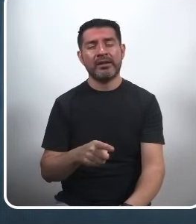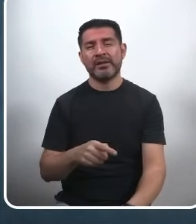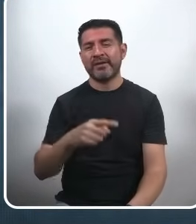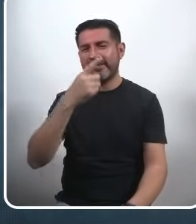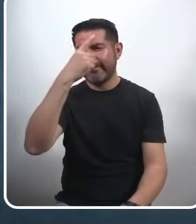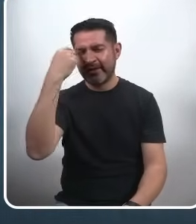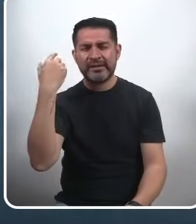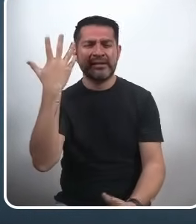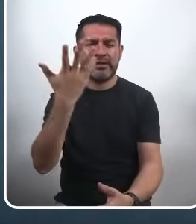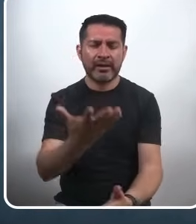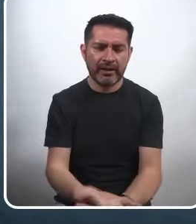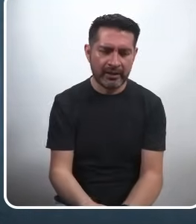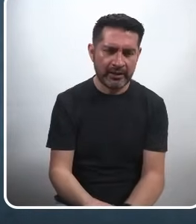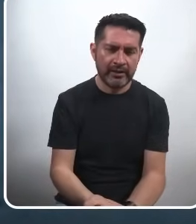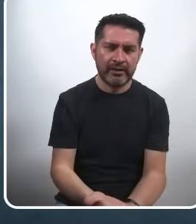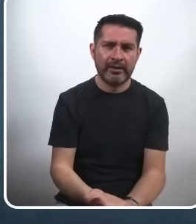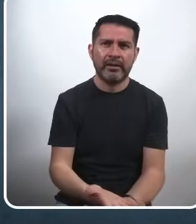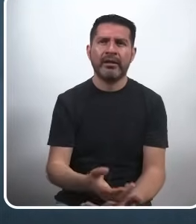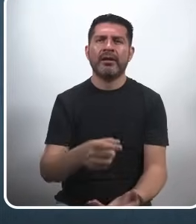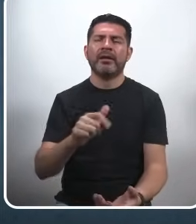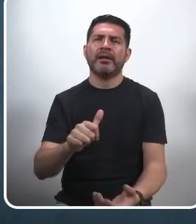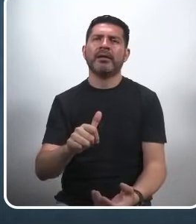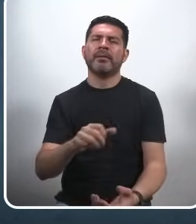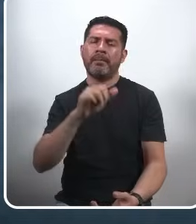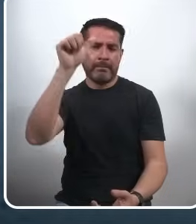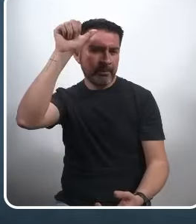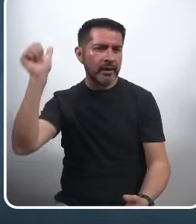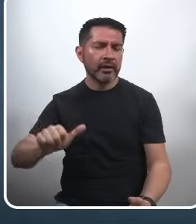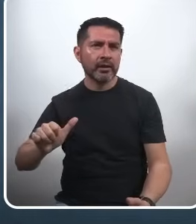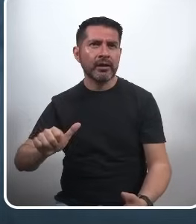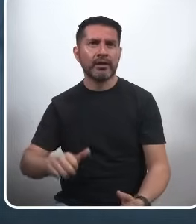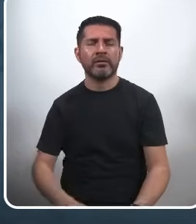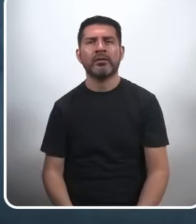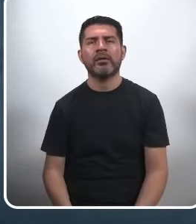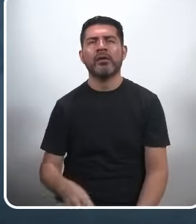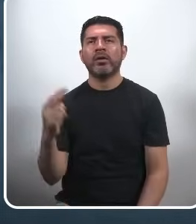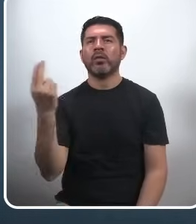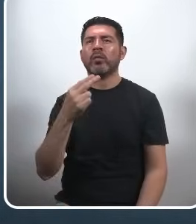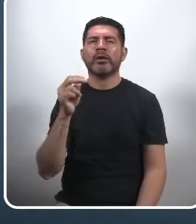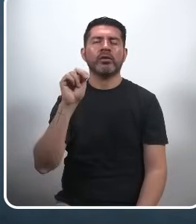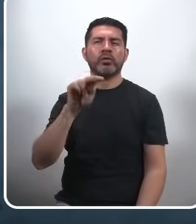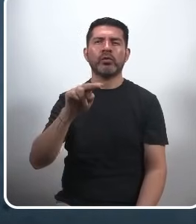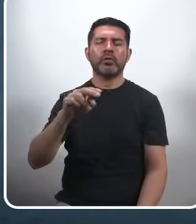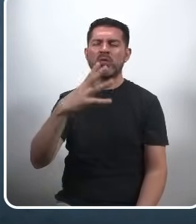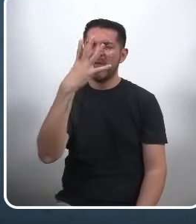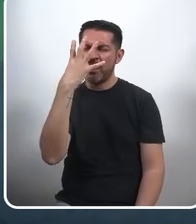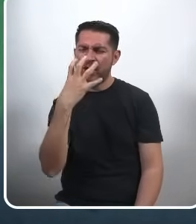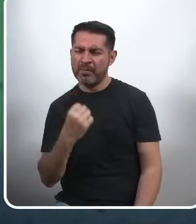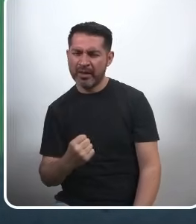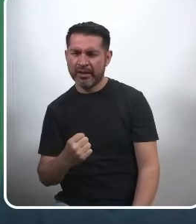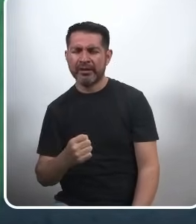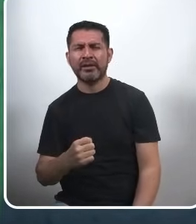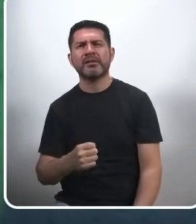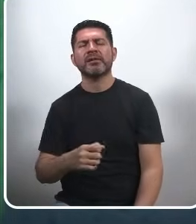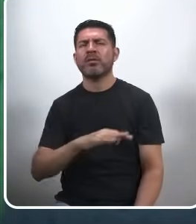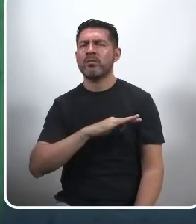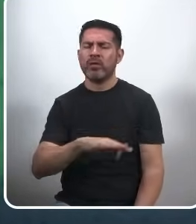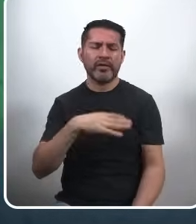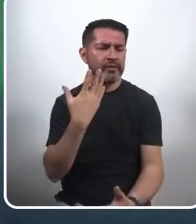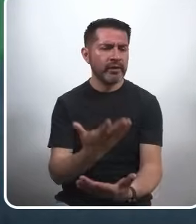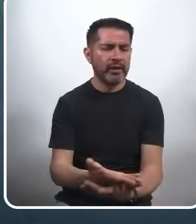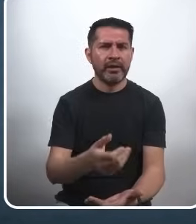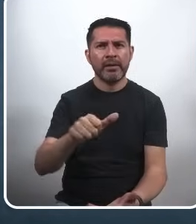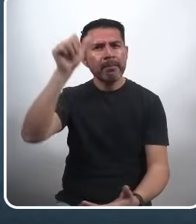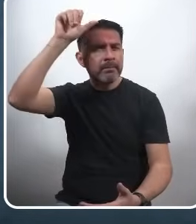gracia, te amargas. Y cuando te amargas, eres vulnerable a la inmoralidad. ¿Qué